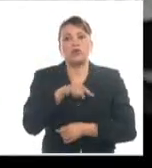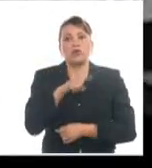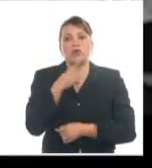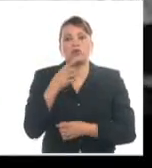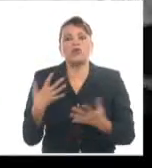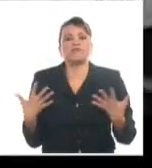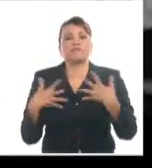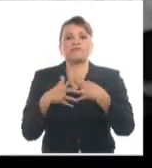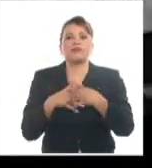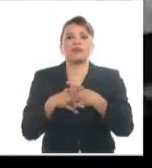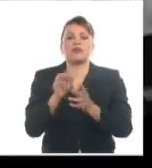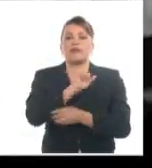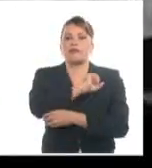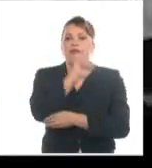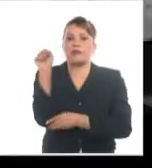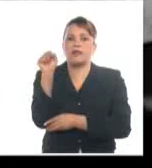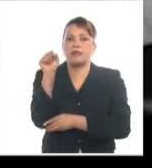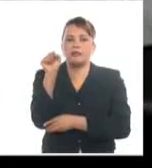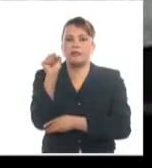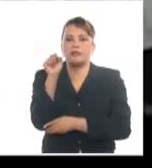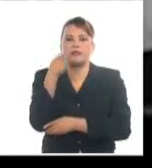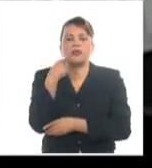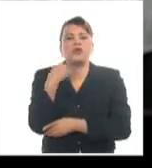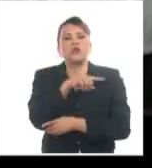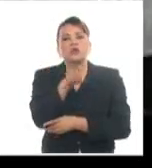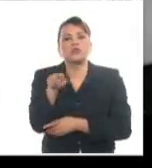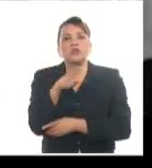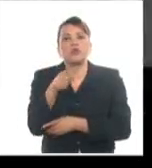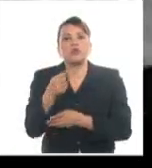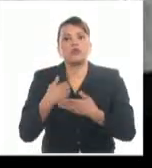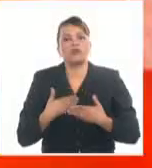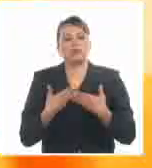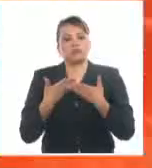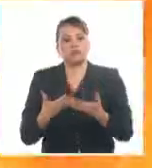la República. Contad vosotros con mi abnegación.